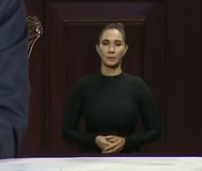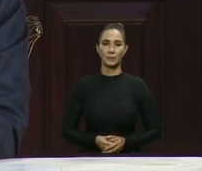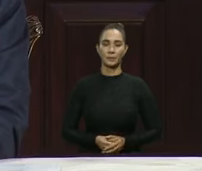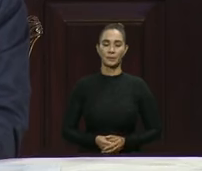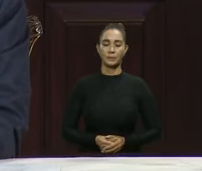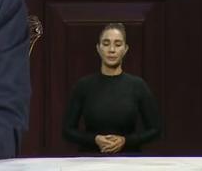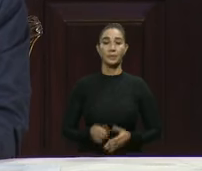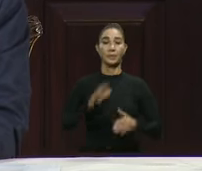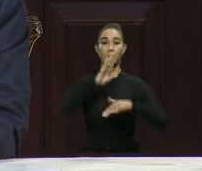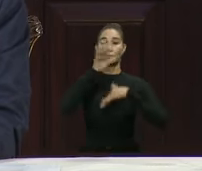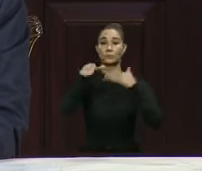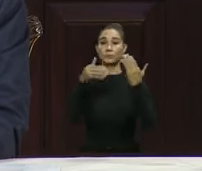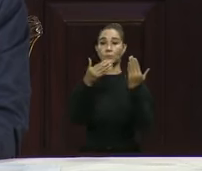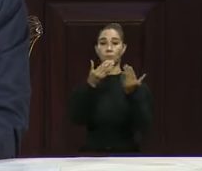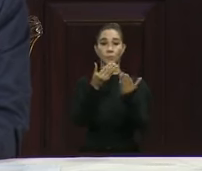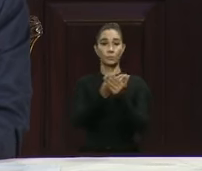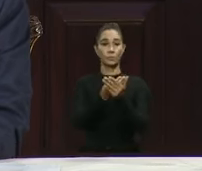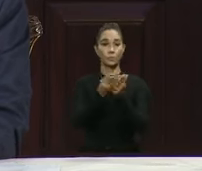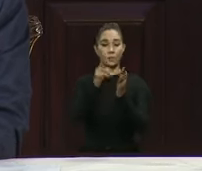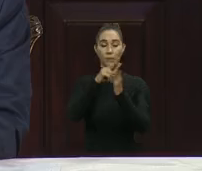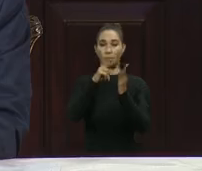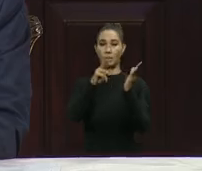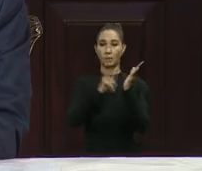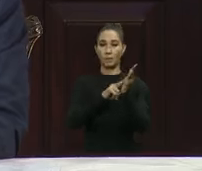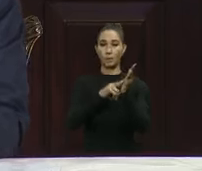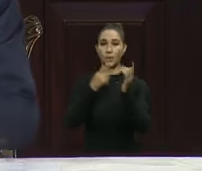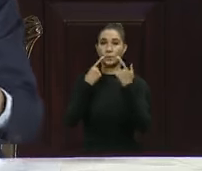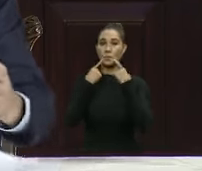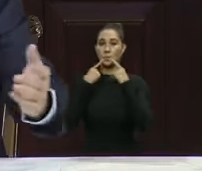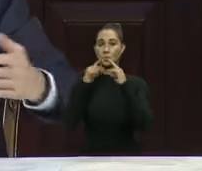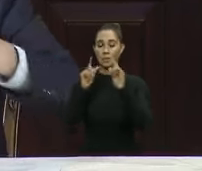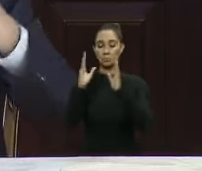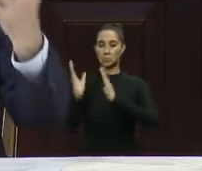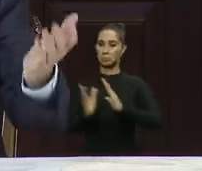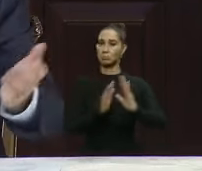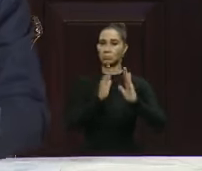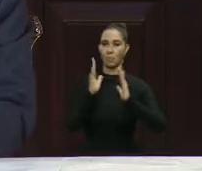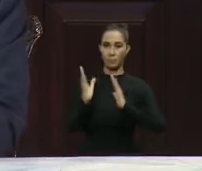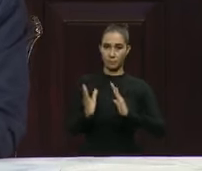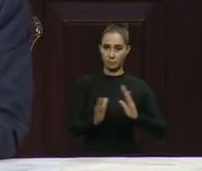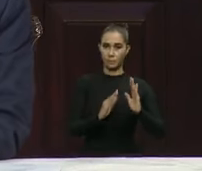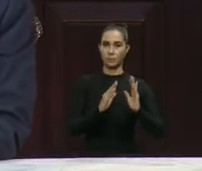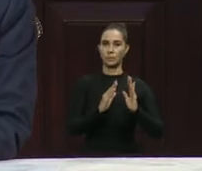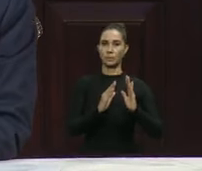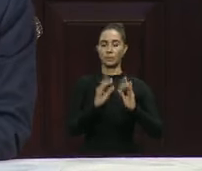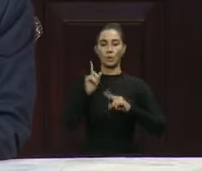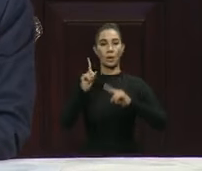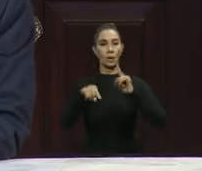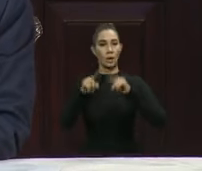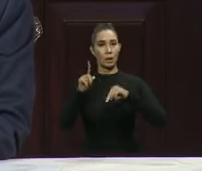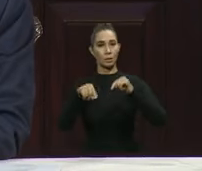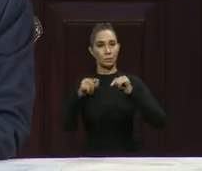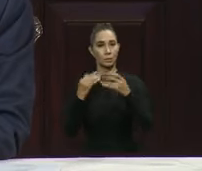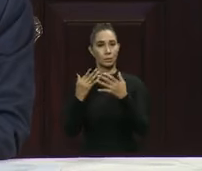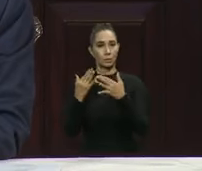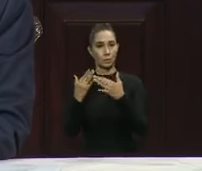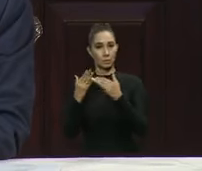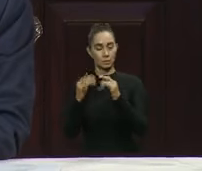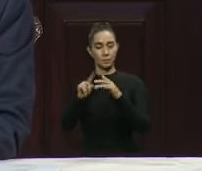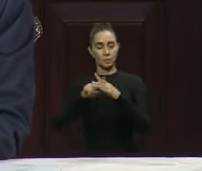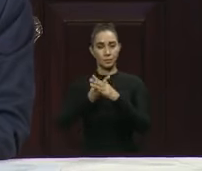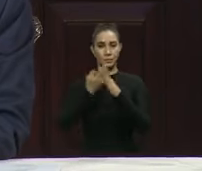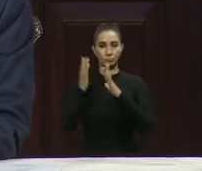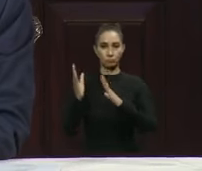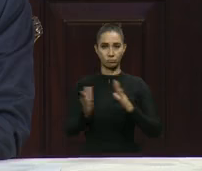todas las medidas que nosotros anunciamos, todas están en proceso. Algunas ya se han realizado, todas, obviamente, otras están en camino de hacerse.